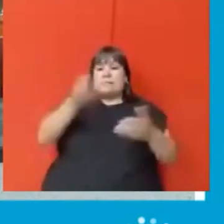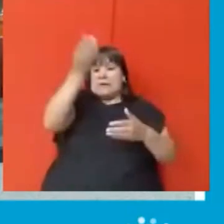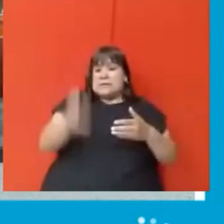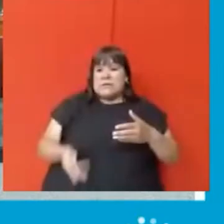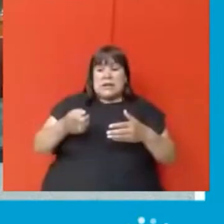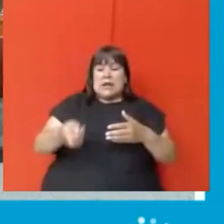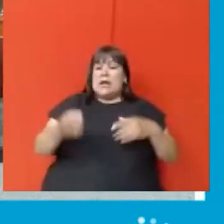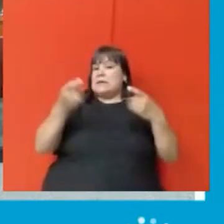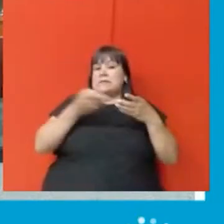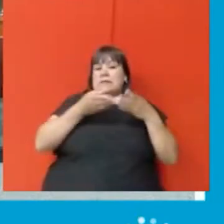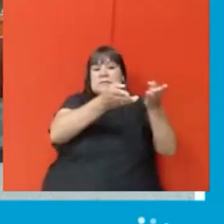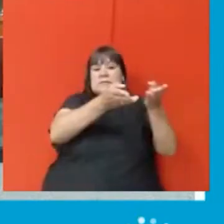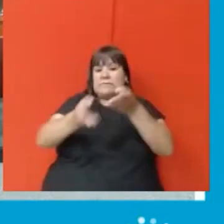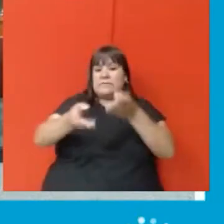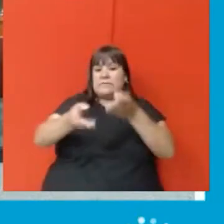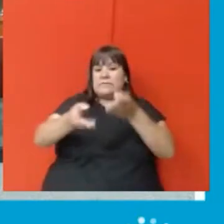Desde